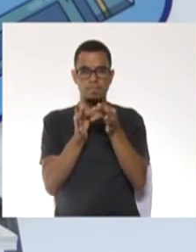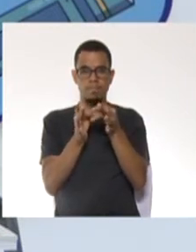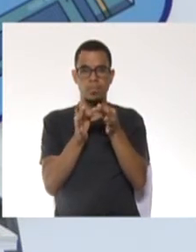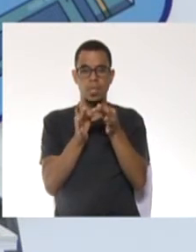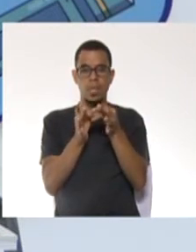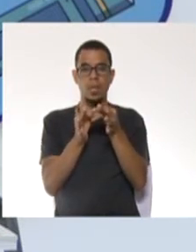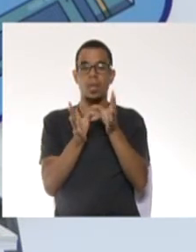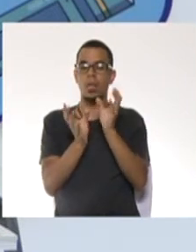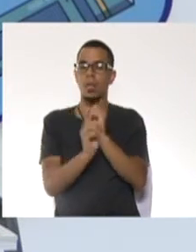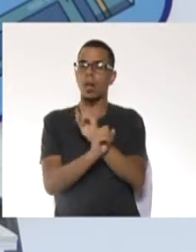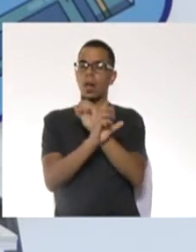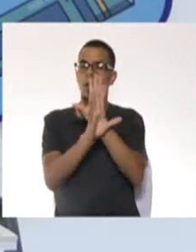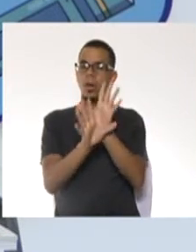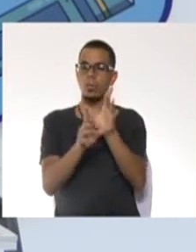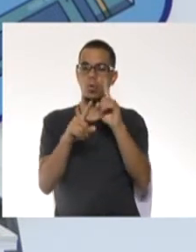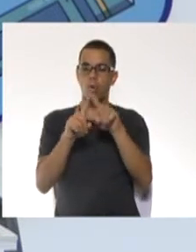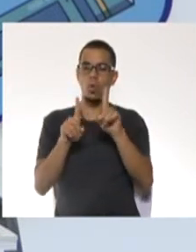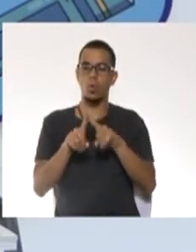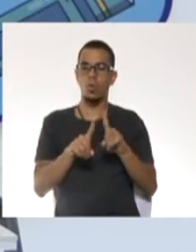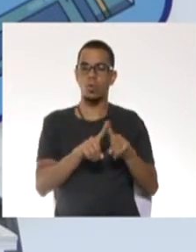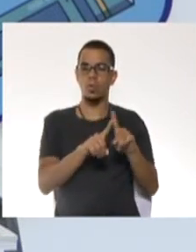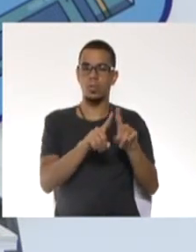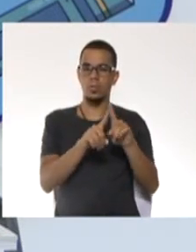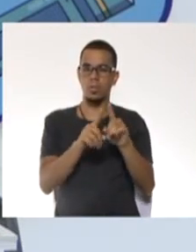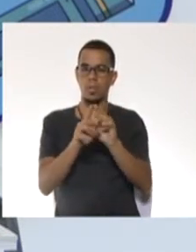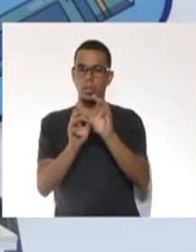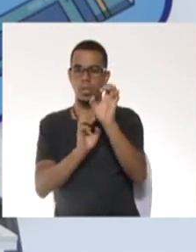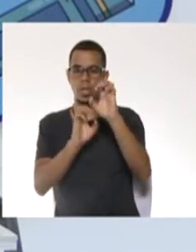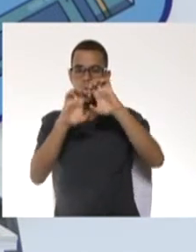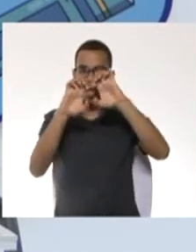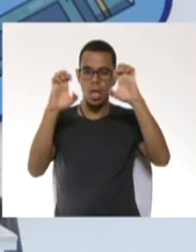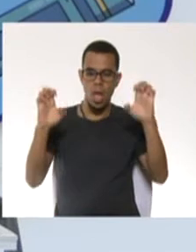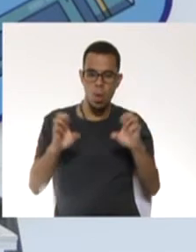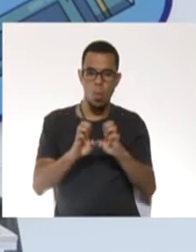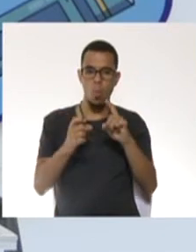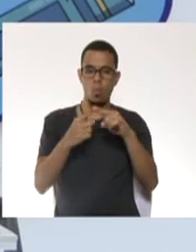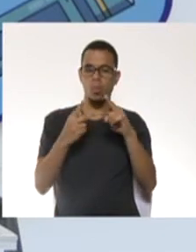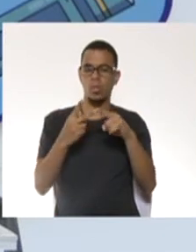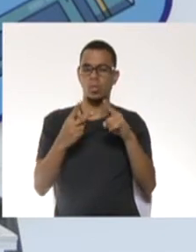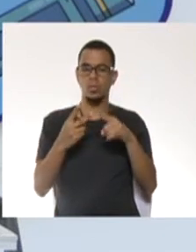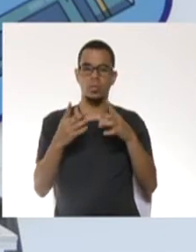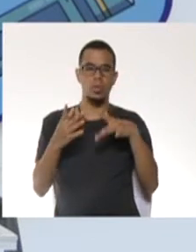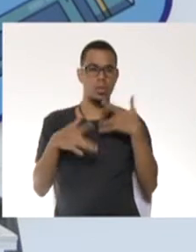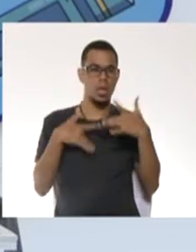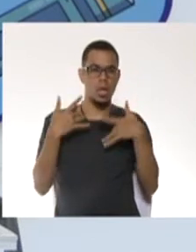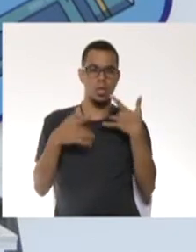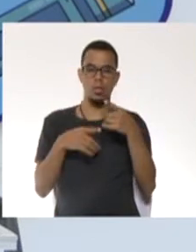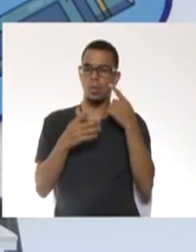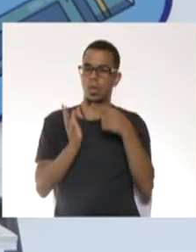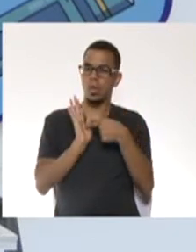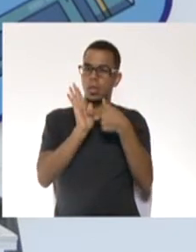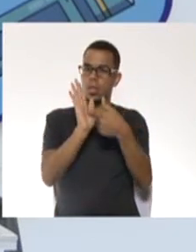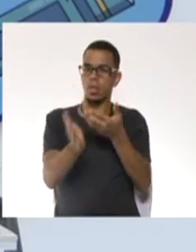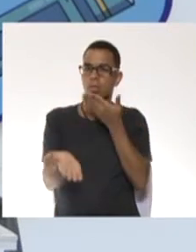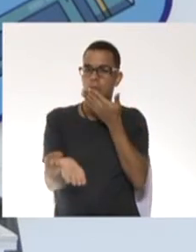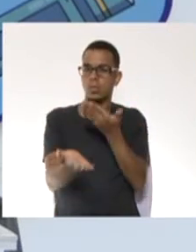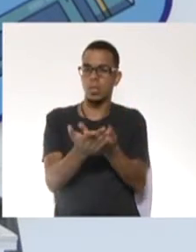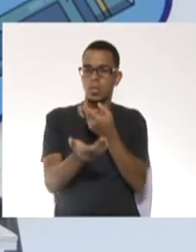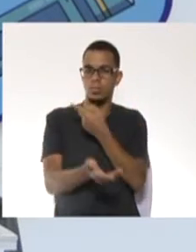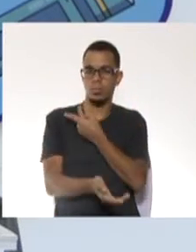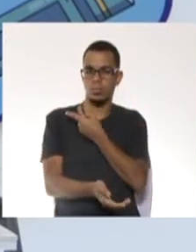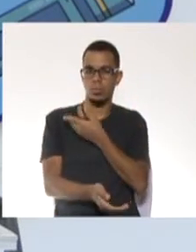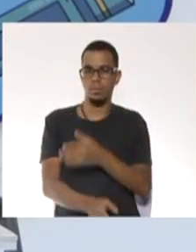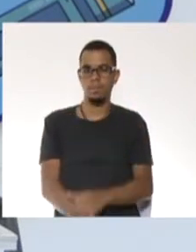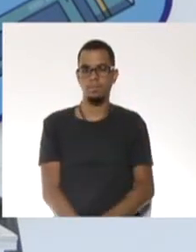video donde le van a explicar los diferentes pasos y ecuaciones para resolver este tipo de ejercicio. Y también nuestra